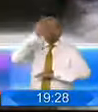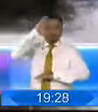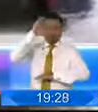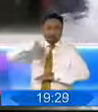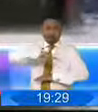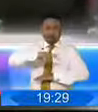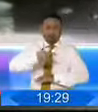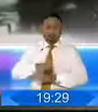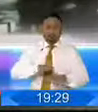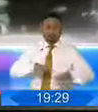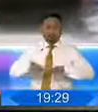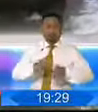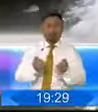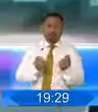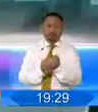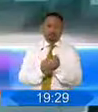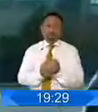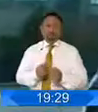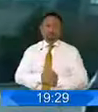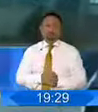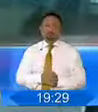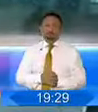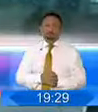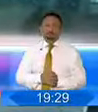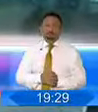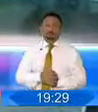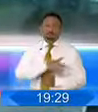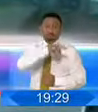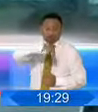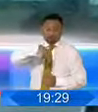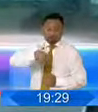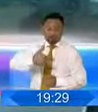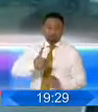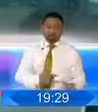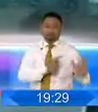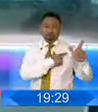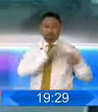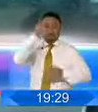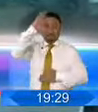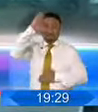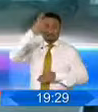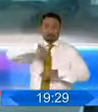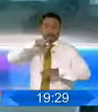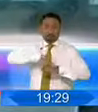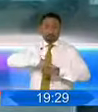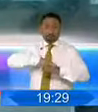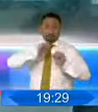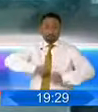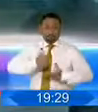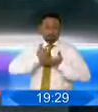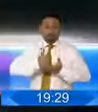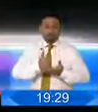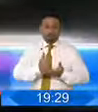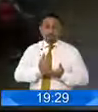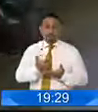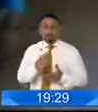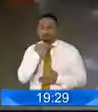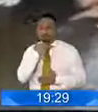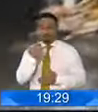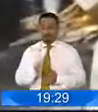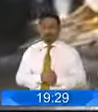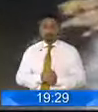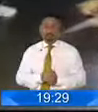el apoyo. Y sin embargo, estamos aquí con las Fuerzas Armadas, con la Policía Nacional, ayudando en lo que podemos. Con